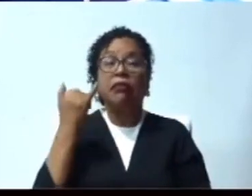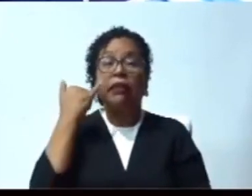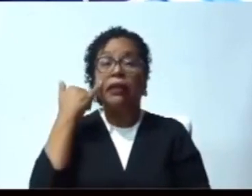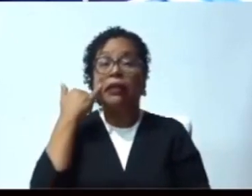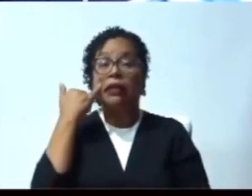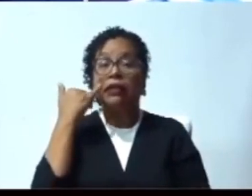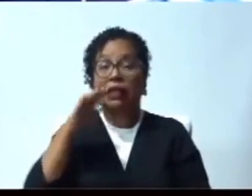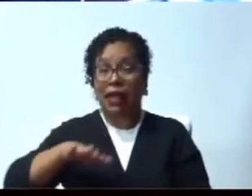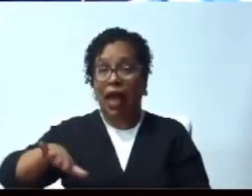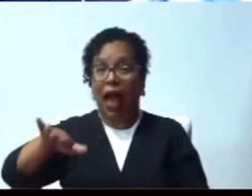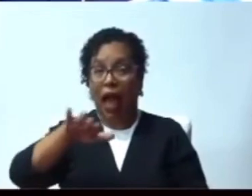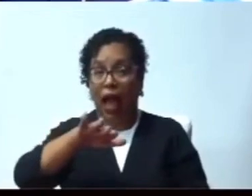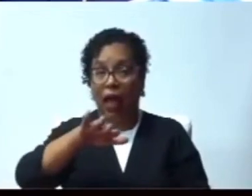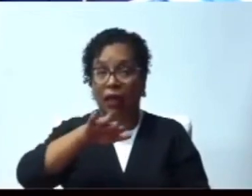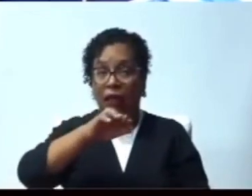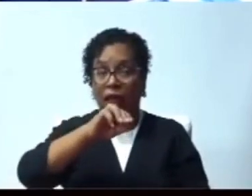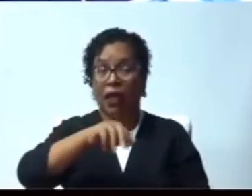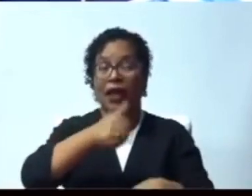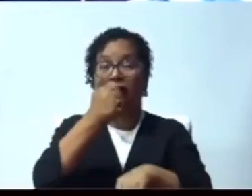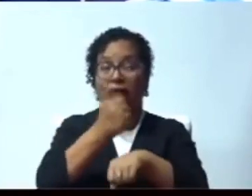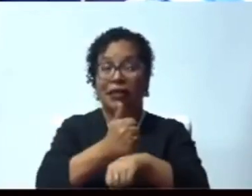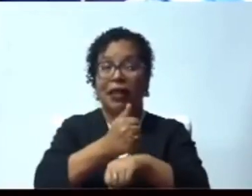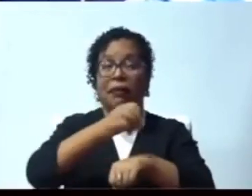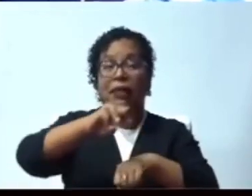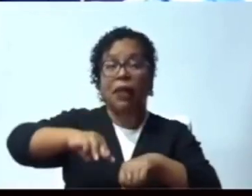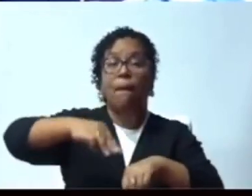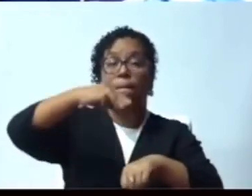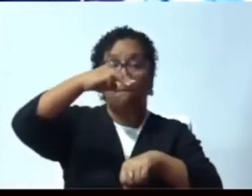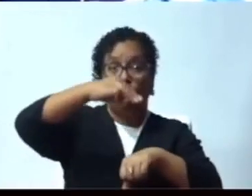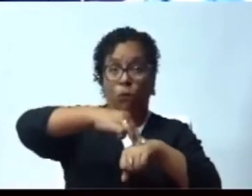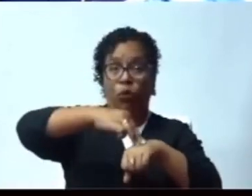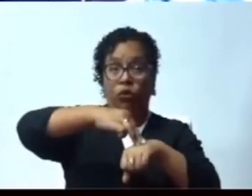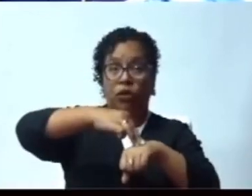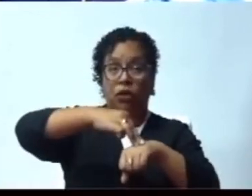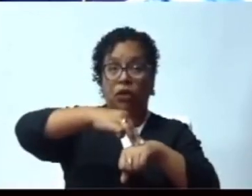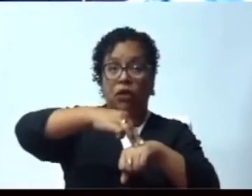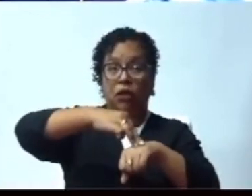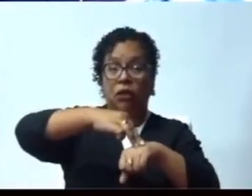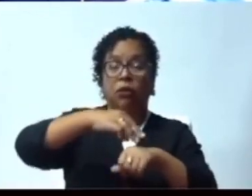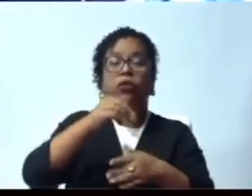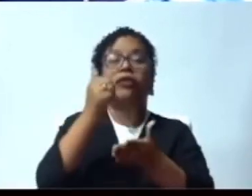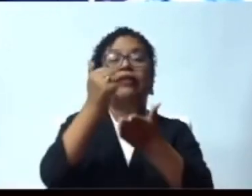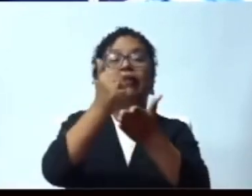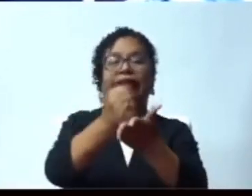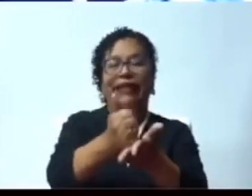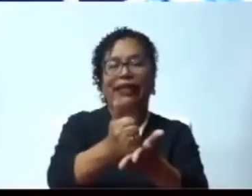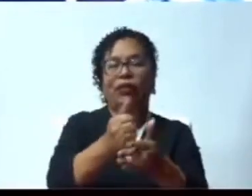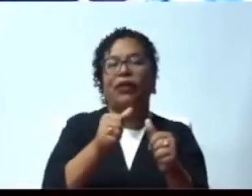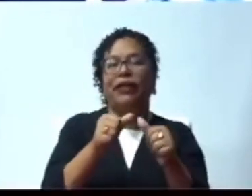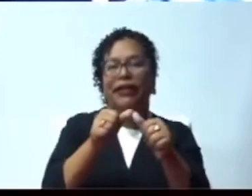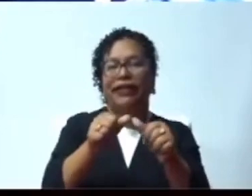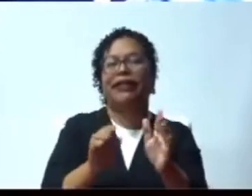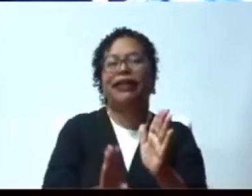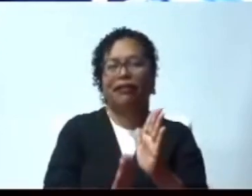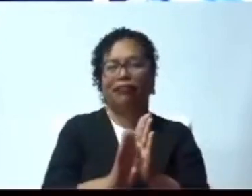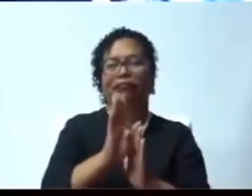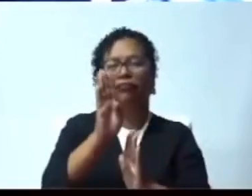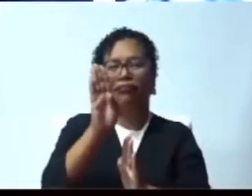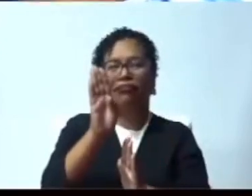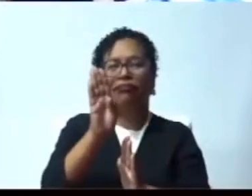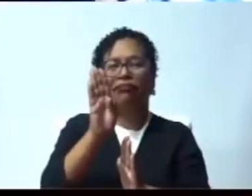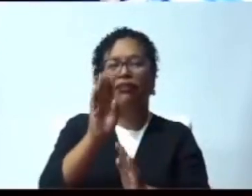igual manera también es una acción de alta responsabilidad patriótica establecer